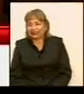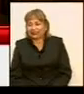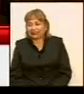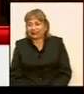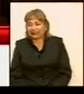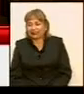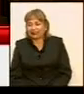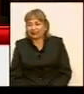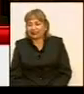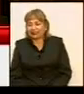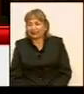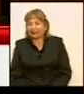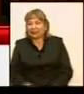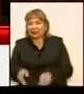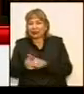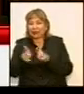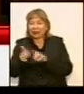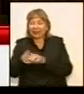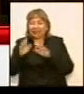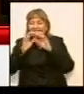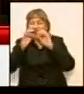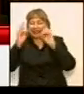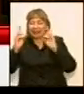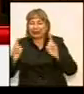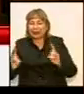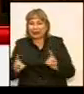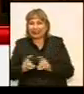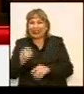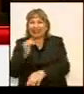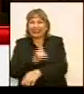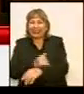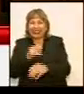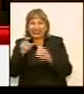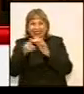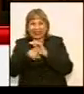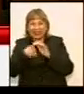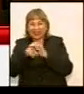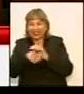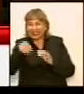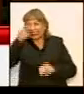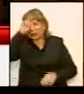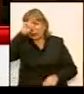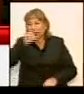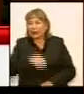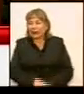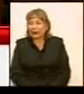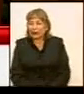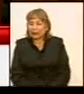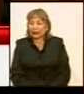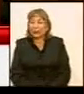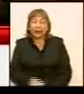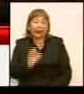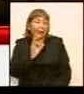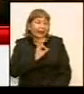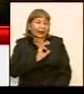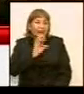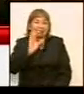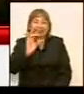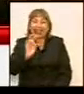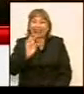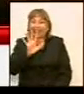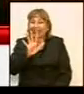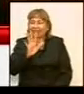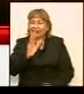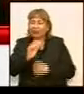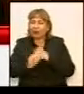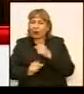Igualmente, el diploma que dice Instituto de Ingeniero de Minas del Perú, en mérito a sus 75 años